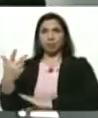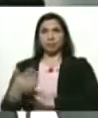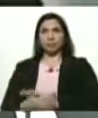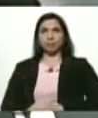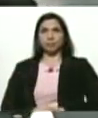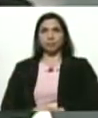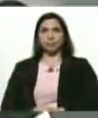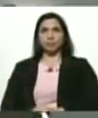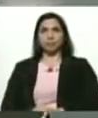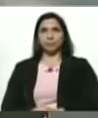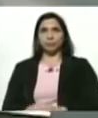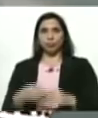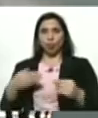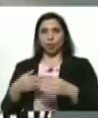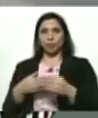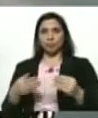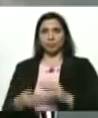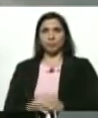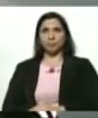dólares